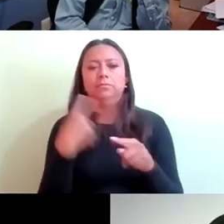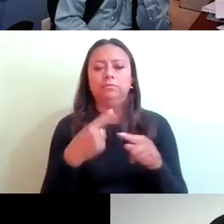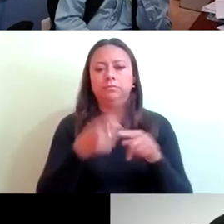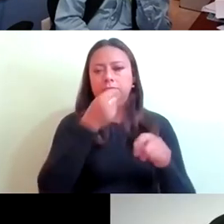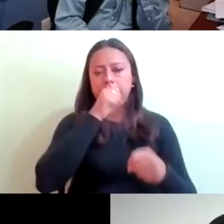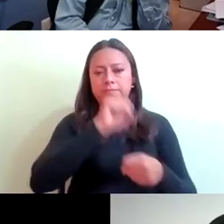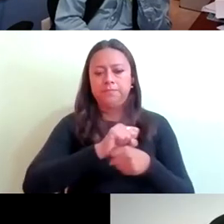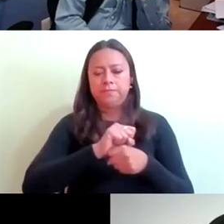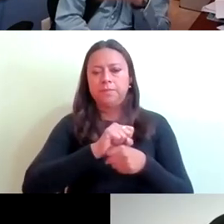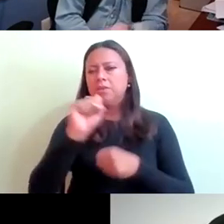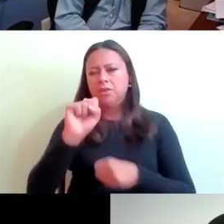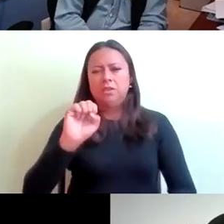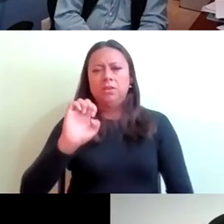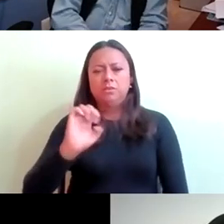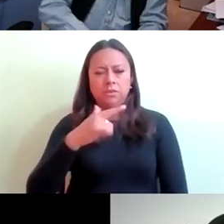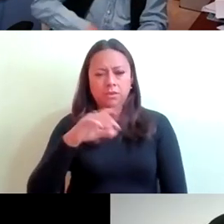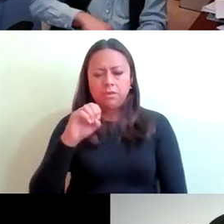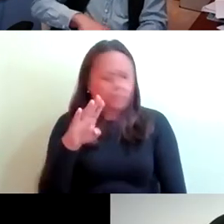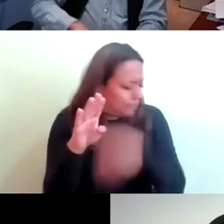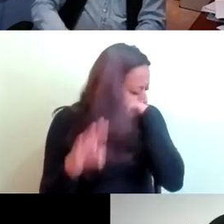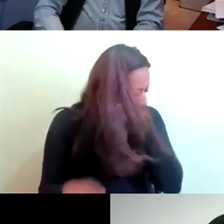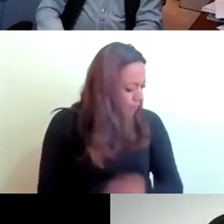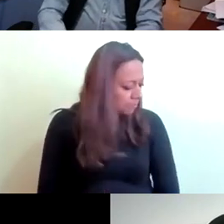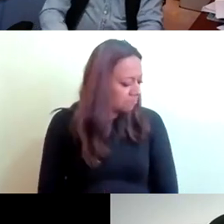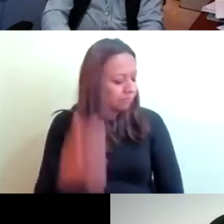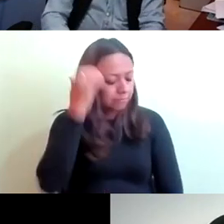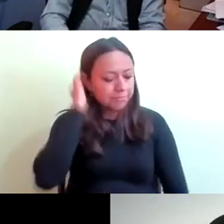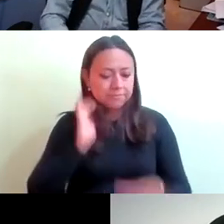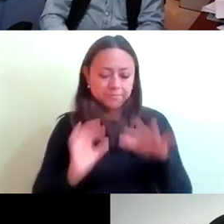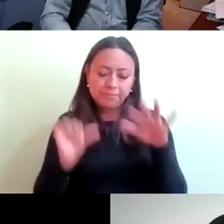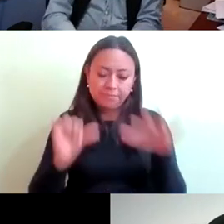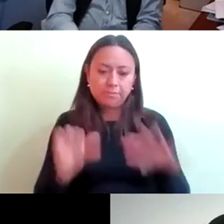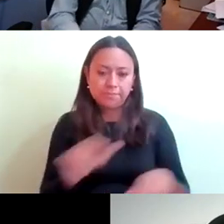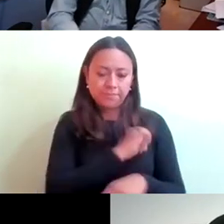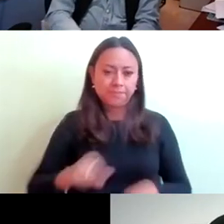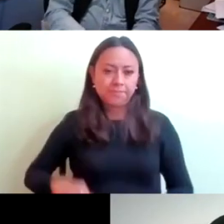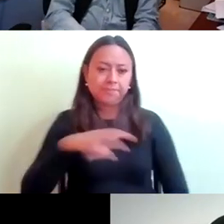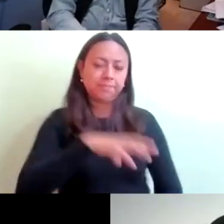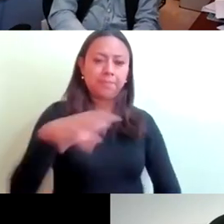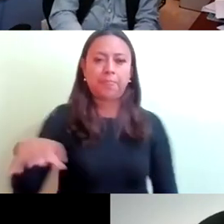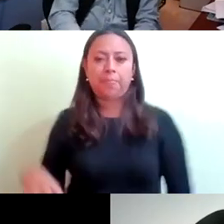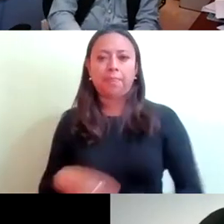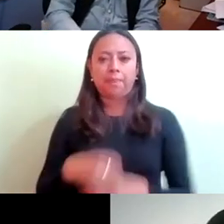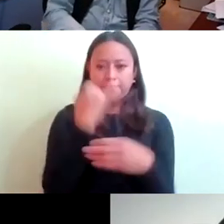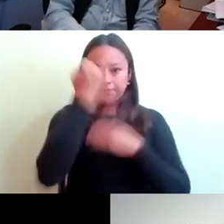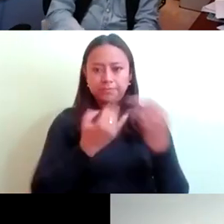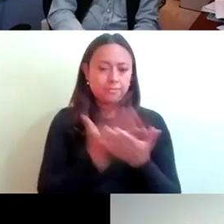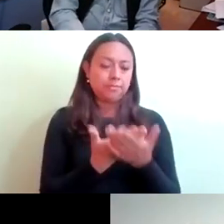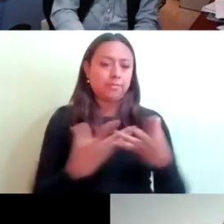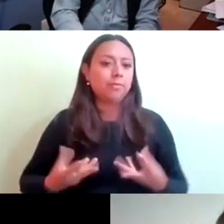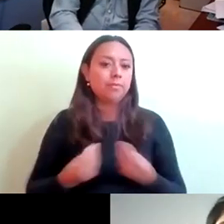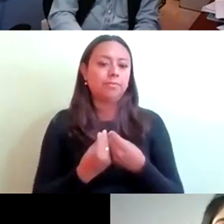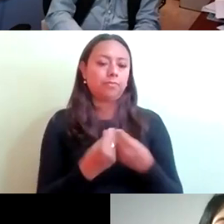Gobierno y con los titulares de las 16 alcaldías, donde se explicó la finalidad de la iniciativa y junto con los